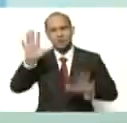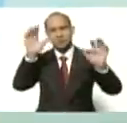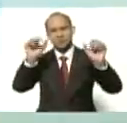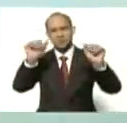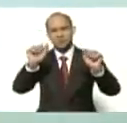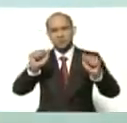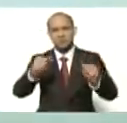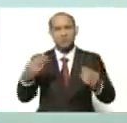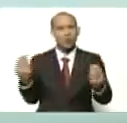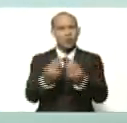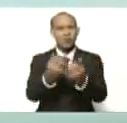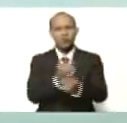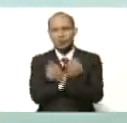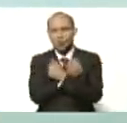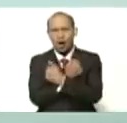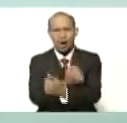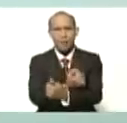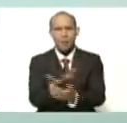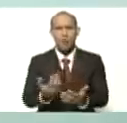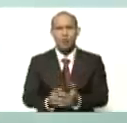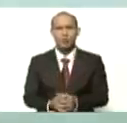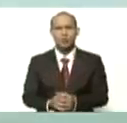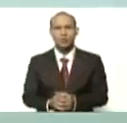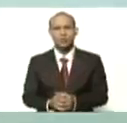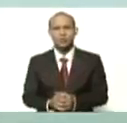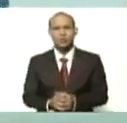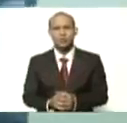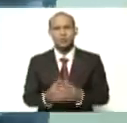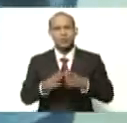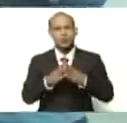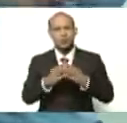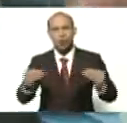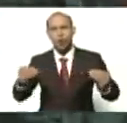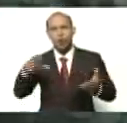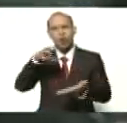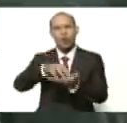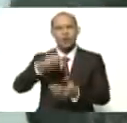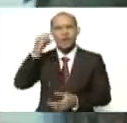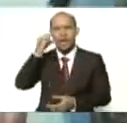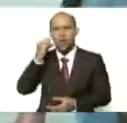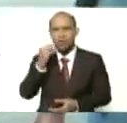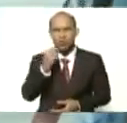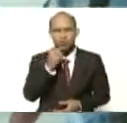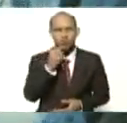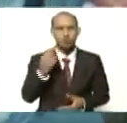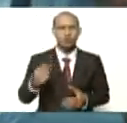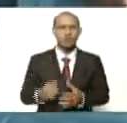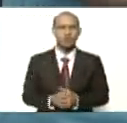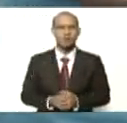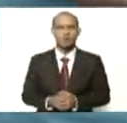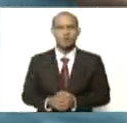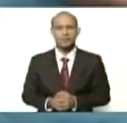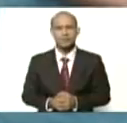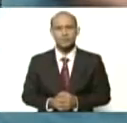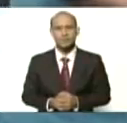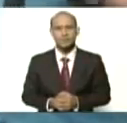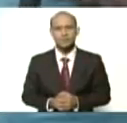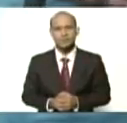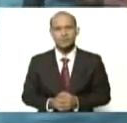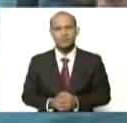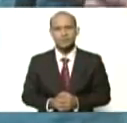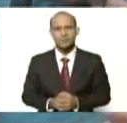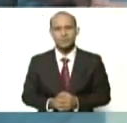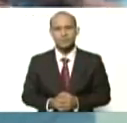con el amor y con el galerón oriental y nuestro color oriental polo